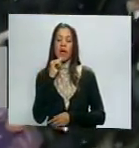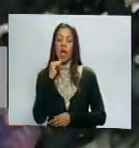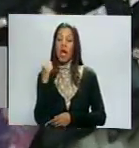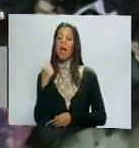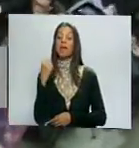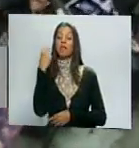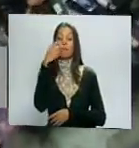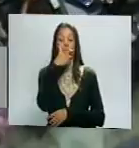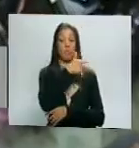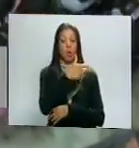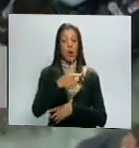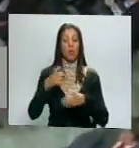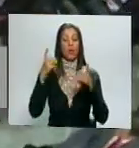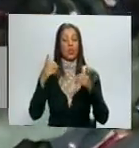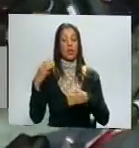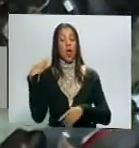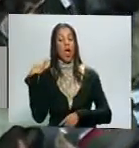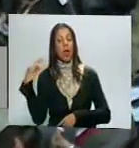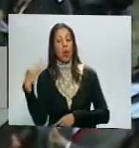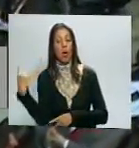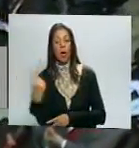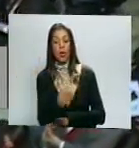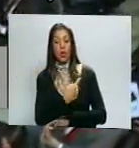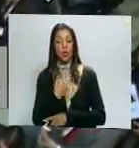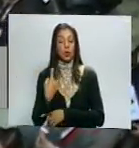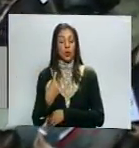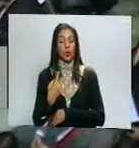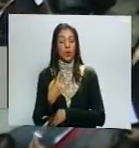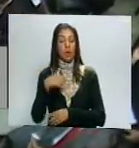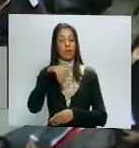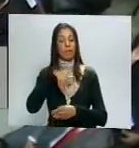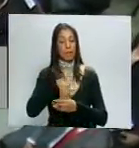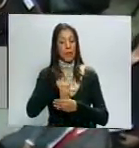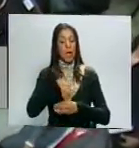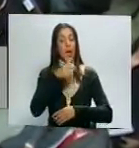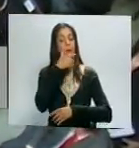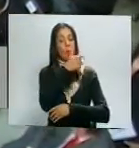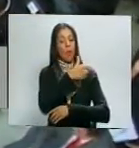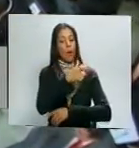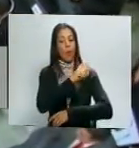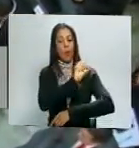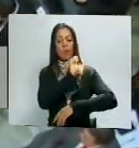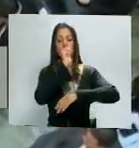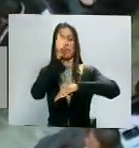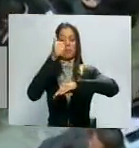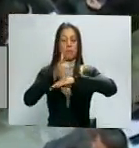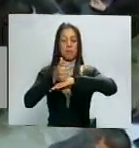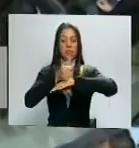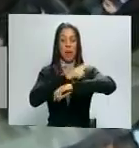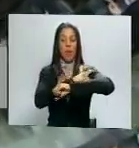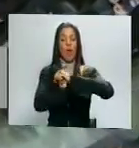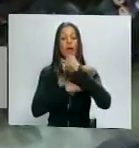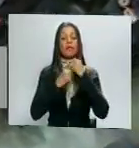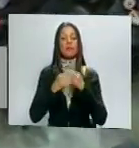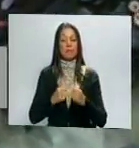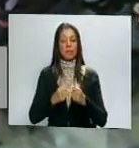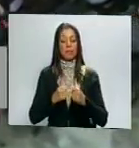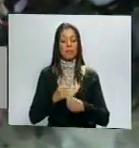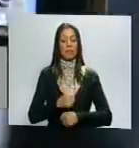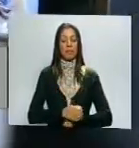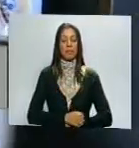Nacional Constituyente, poder que está por encima del resto de los poderes, del resto de los